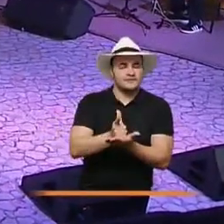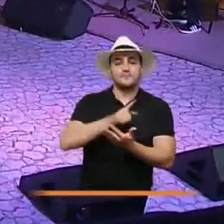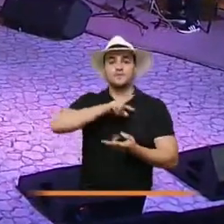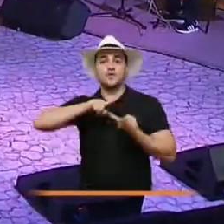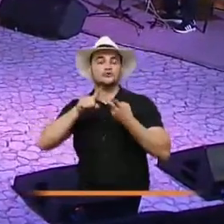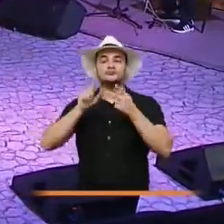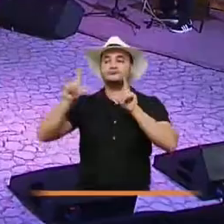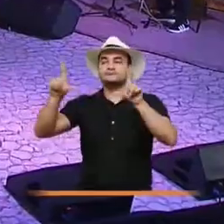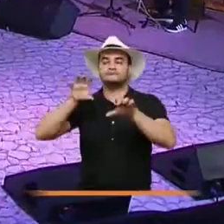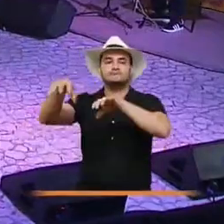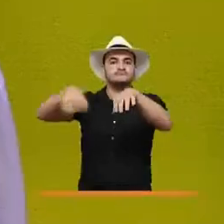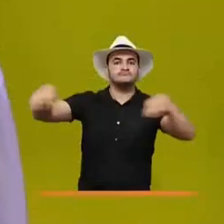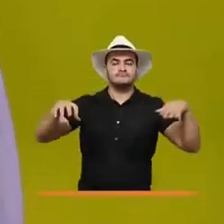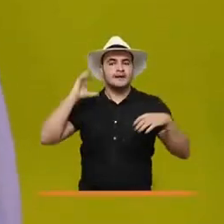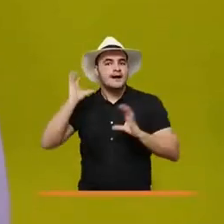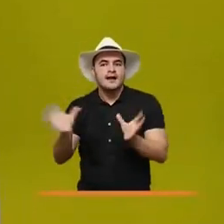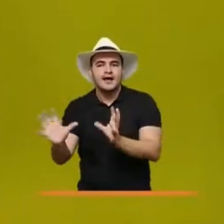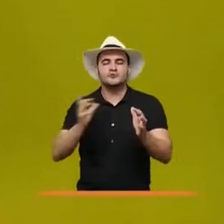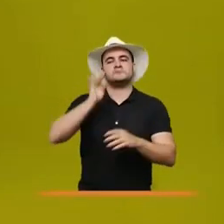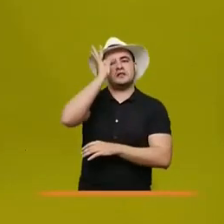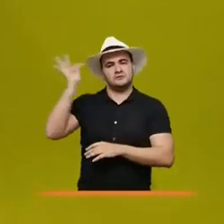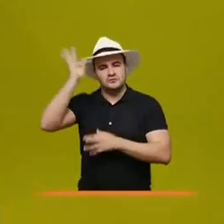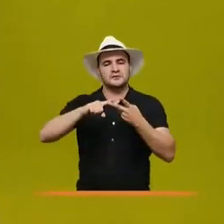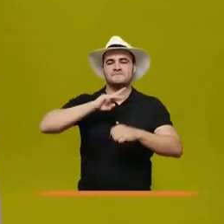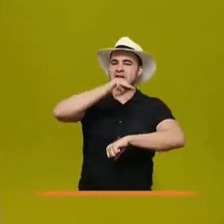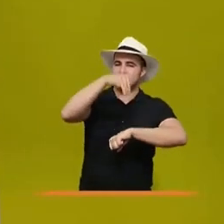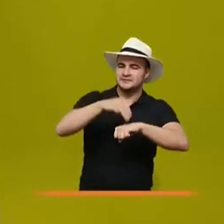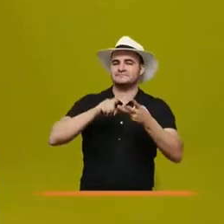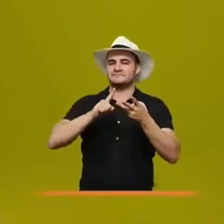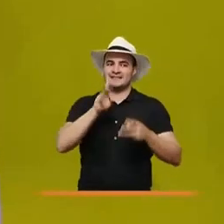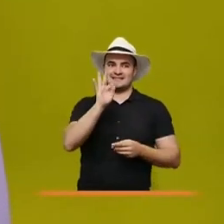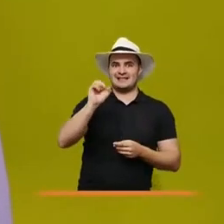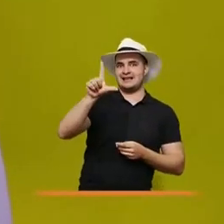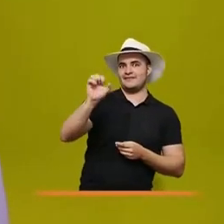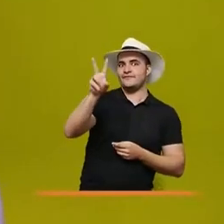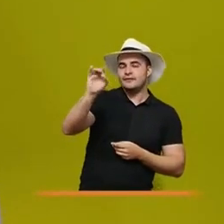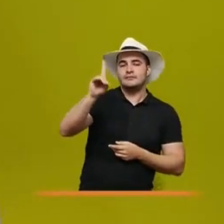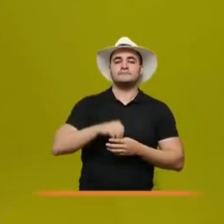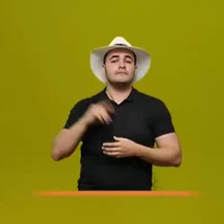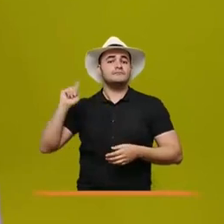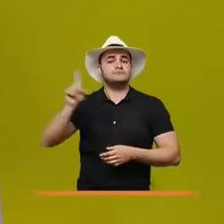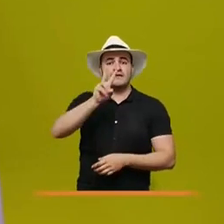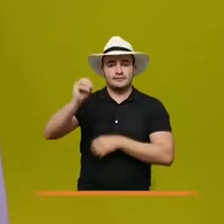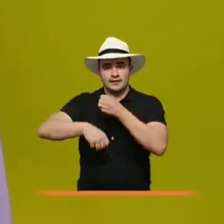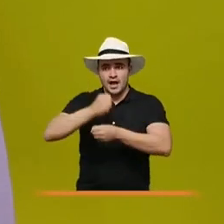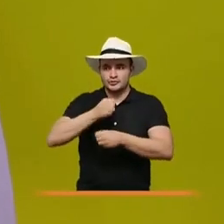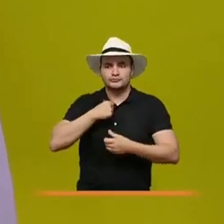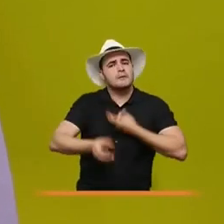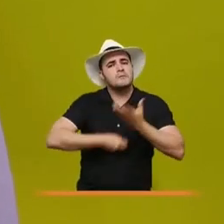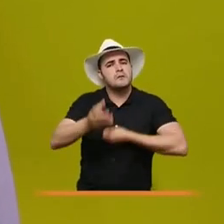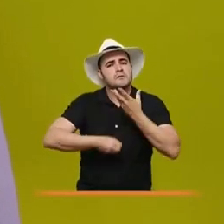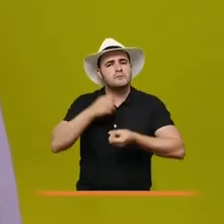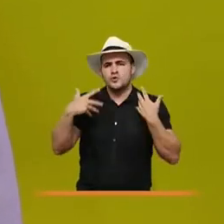principales cadenas radiales y en los canales de lean y tel aviv por más de 20 años fue comentarista